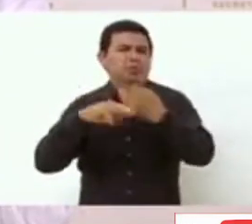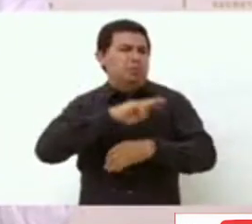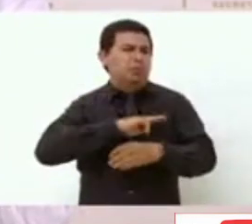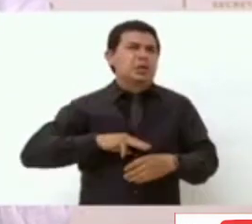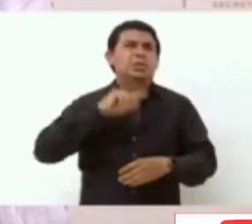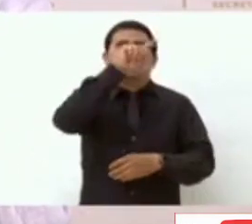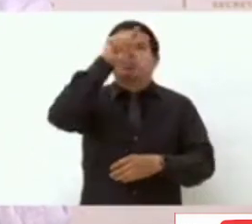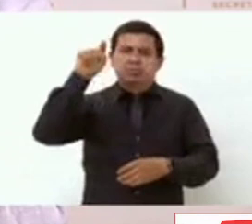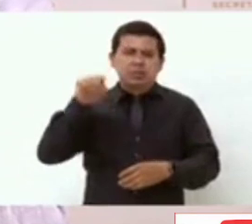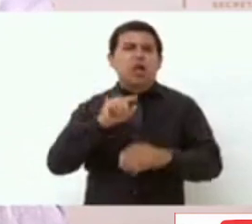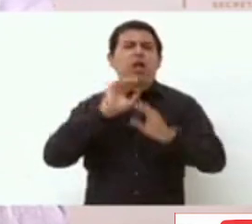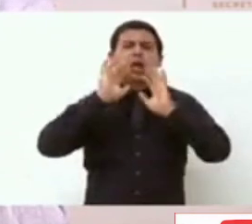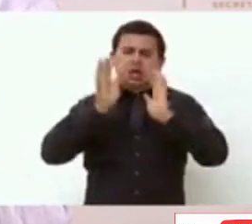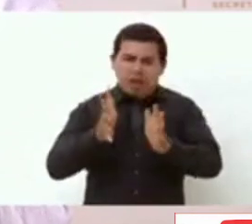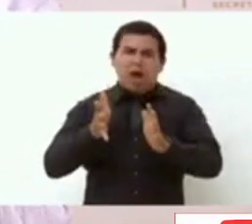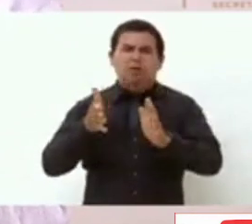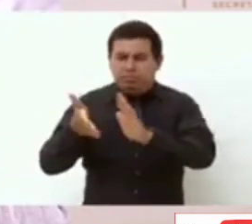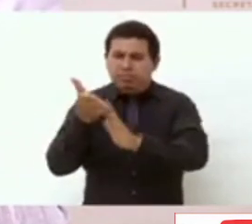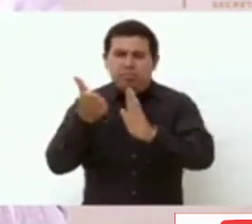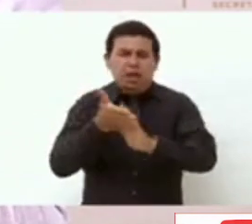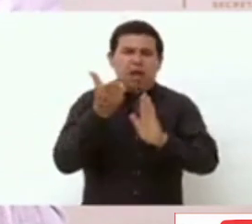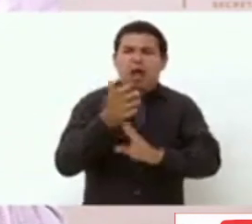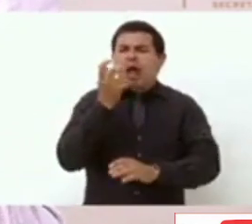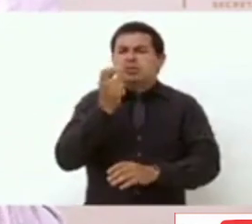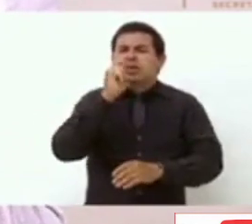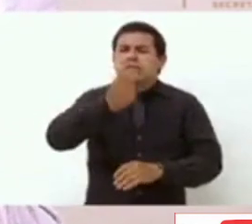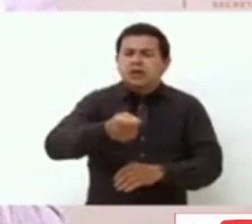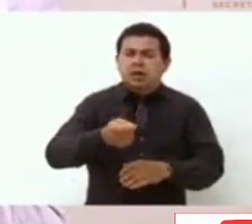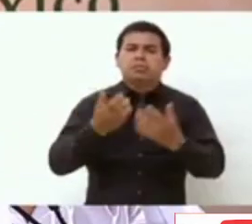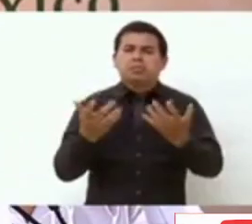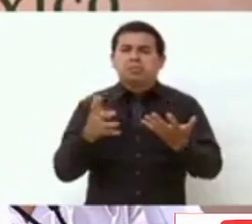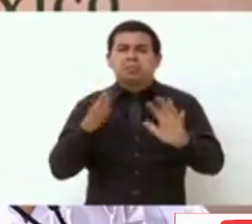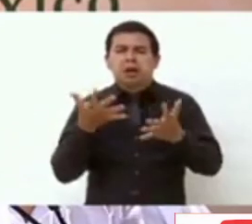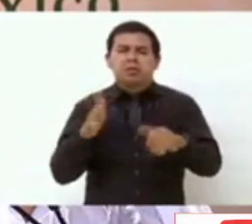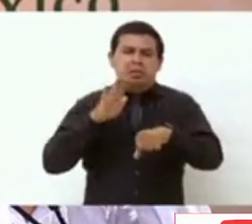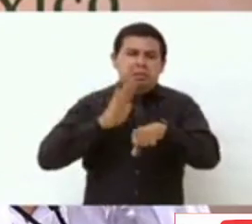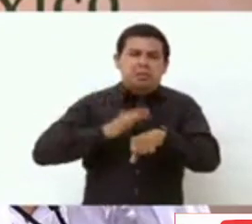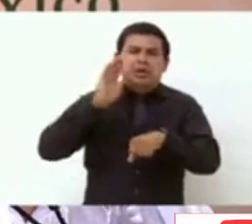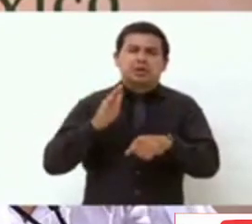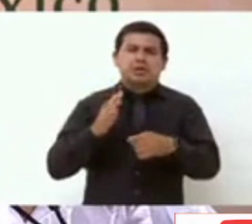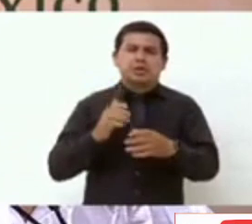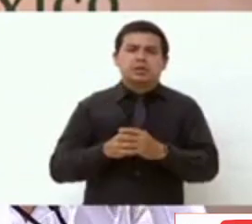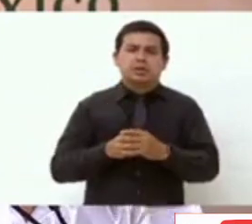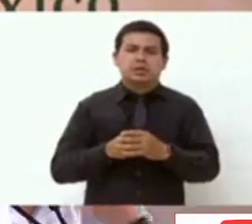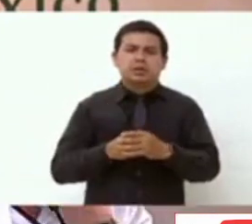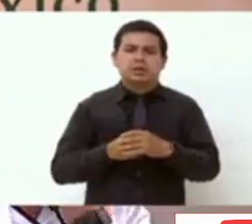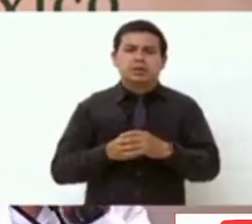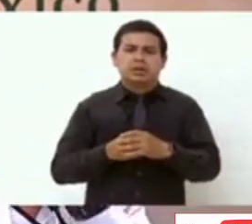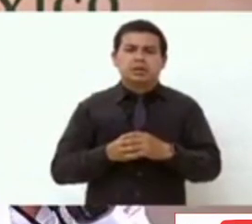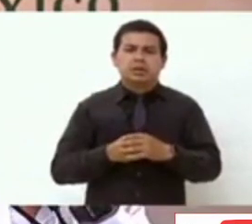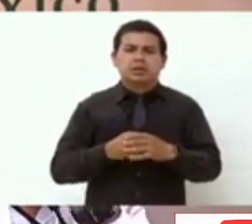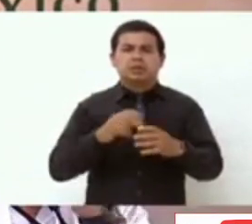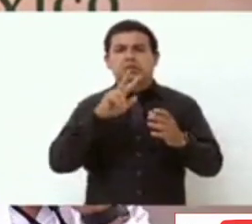concluidos. Estamos hablando de más de